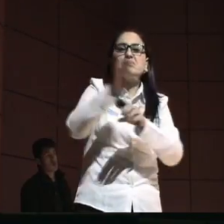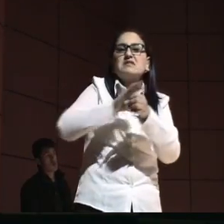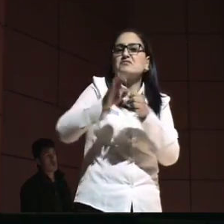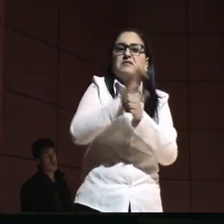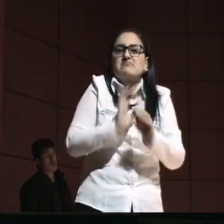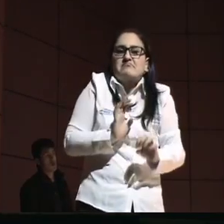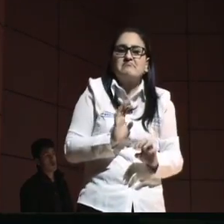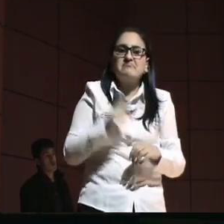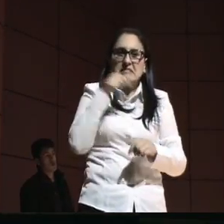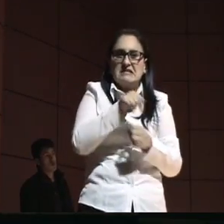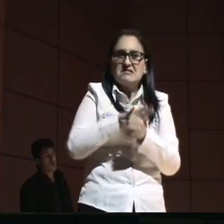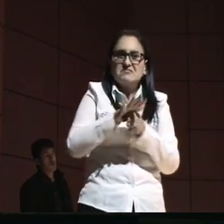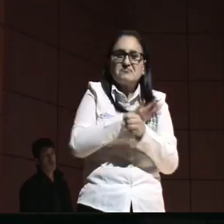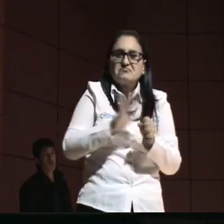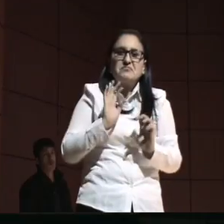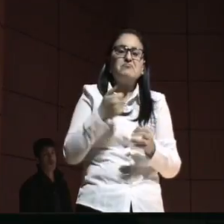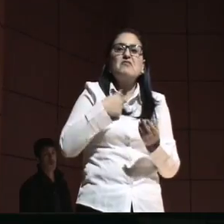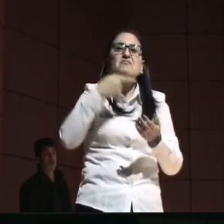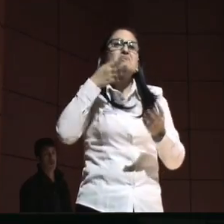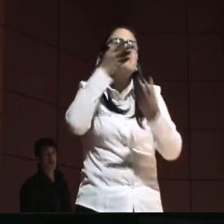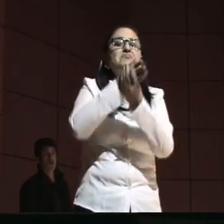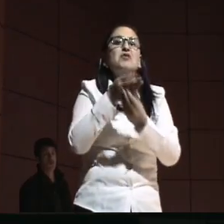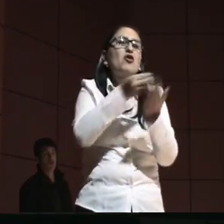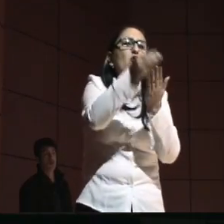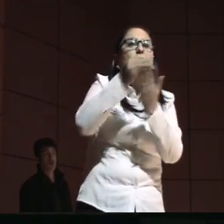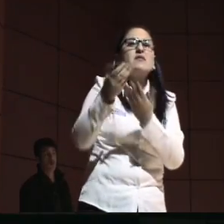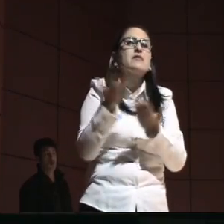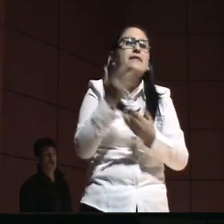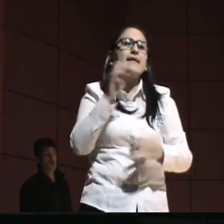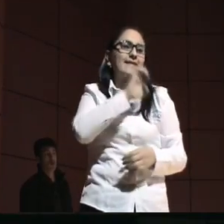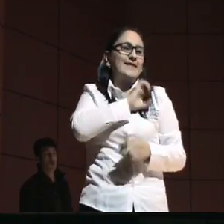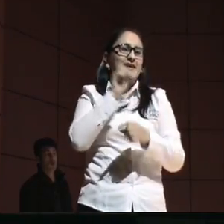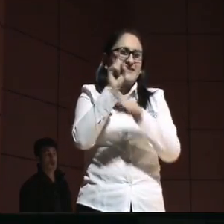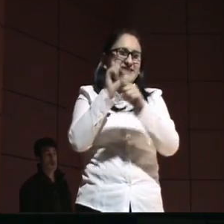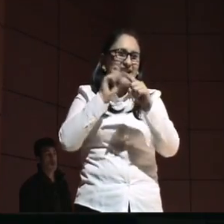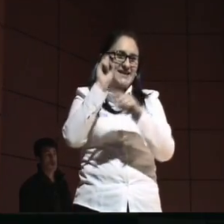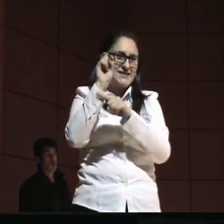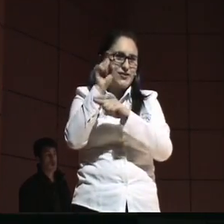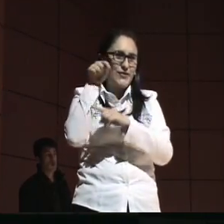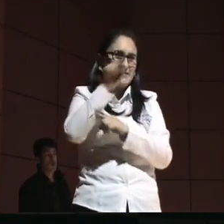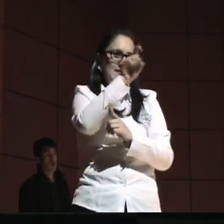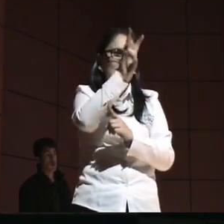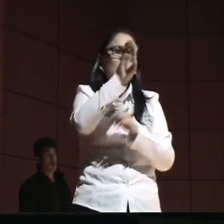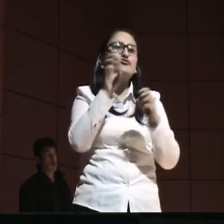Y la ciudad, en este caso, hacer compras al éxito de la 68 con Américas.